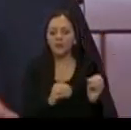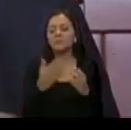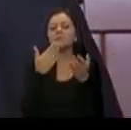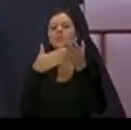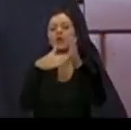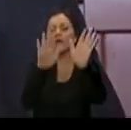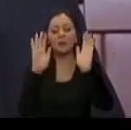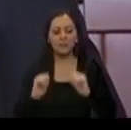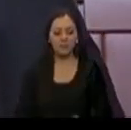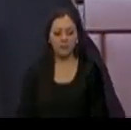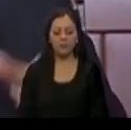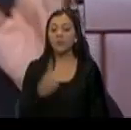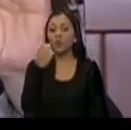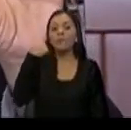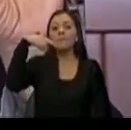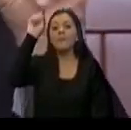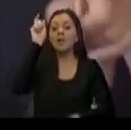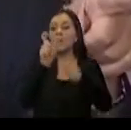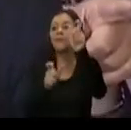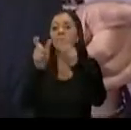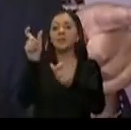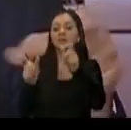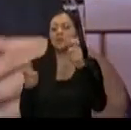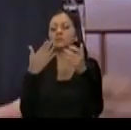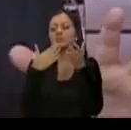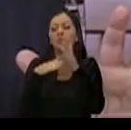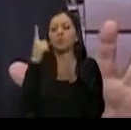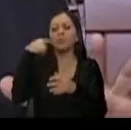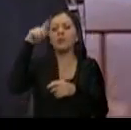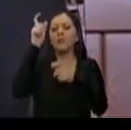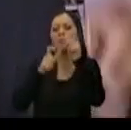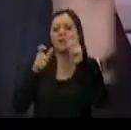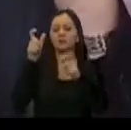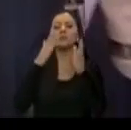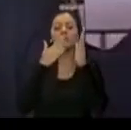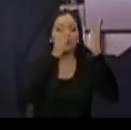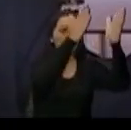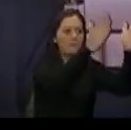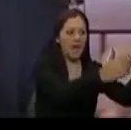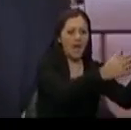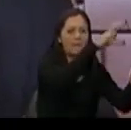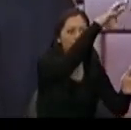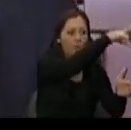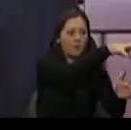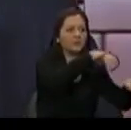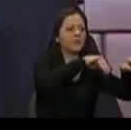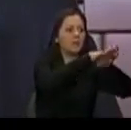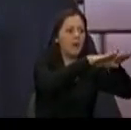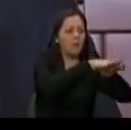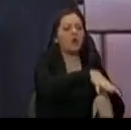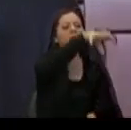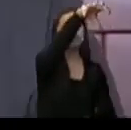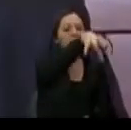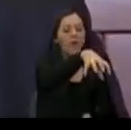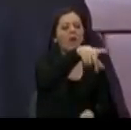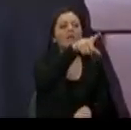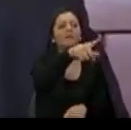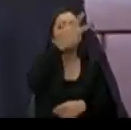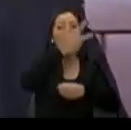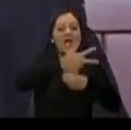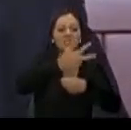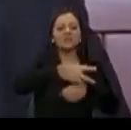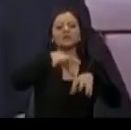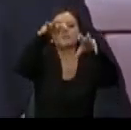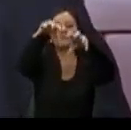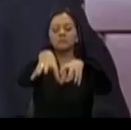decir, 1 millón de personas, tiene que ubicarse por provincias, por decir, acá está Imbabura, acá está Carchi, más